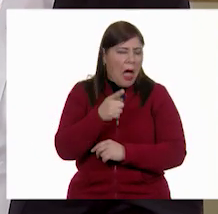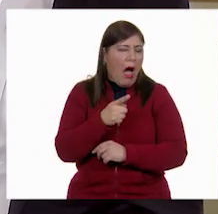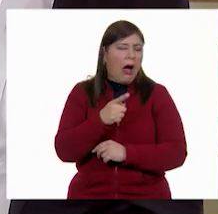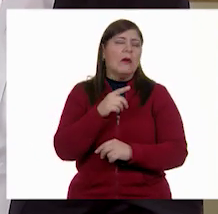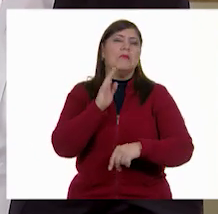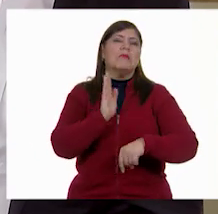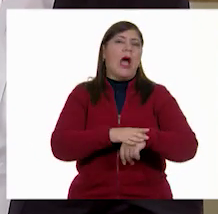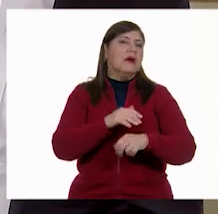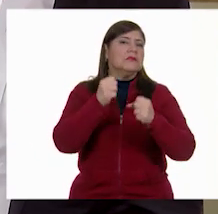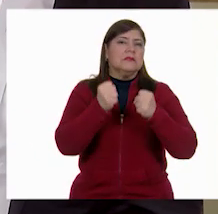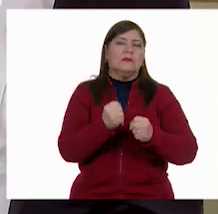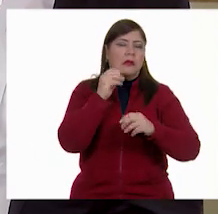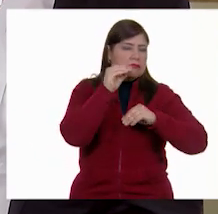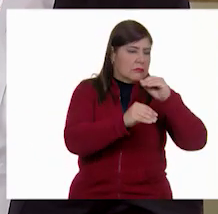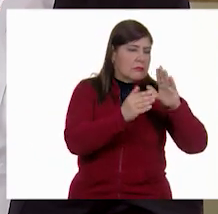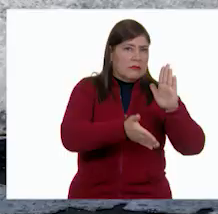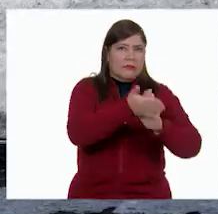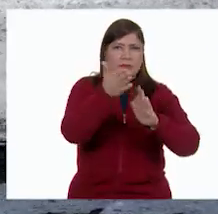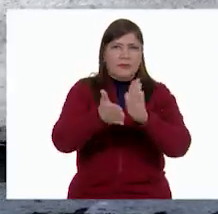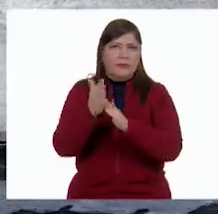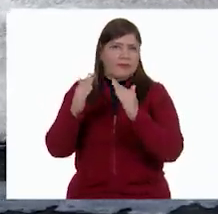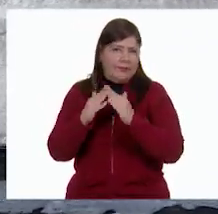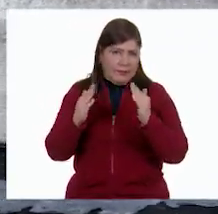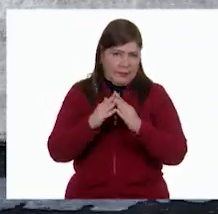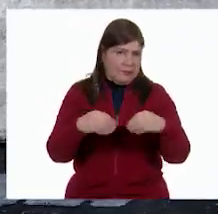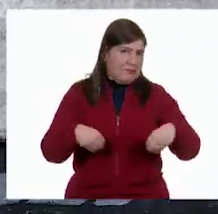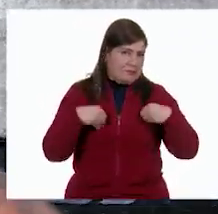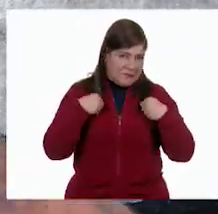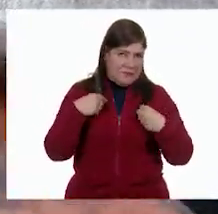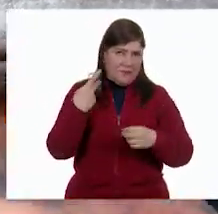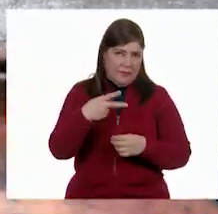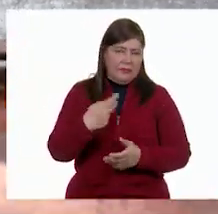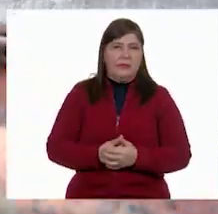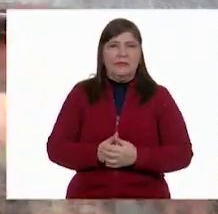donde vivió pues, buena parte de su vida.